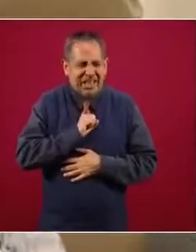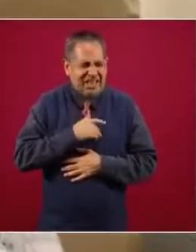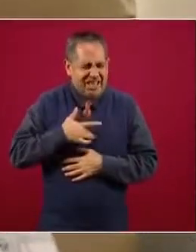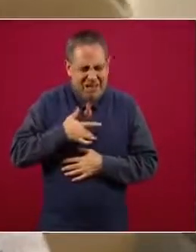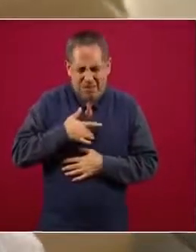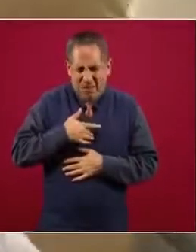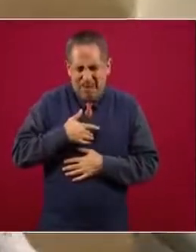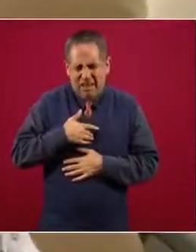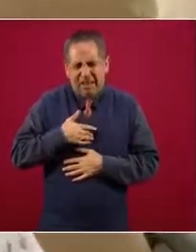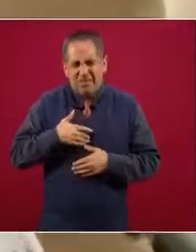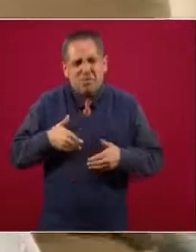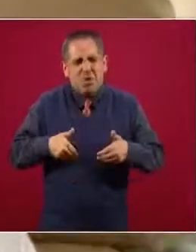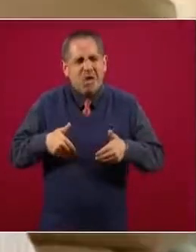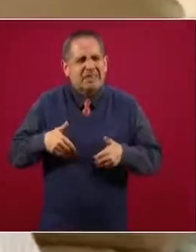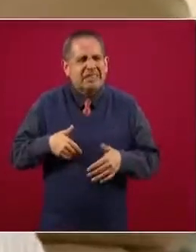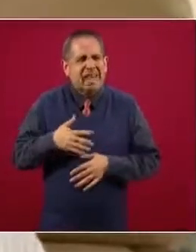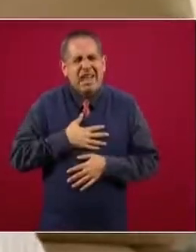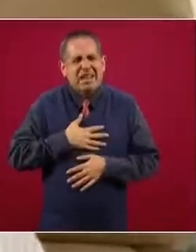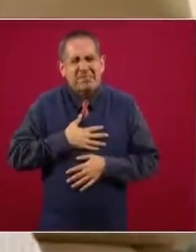malestar general,